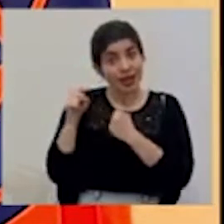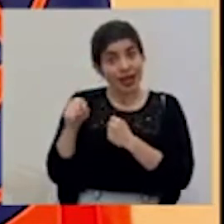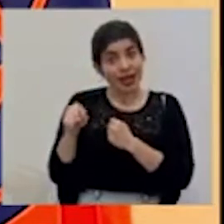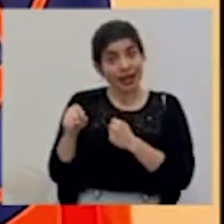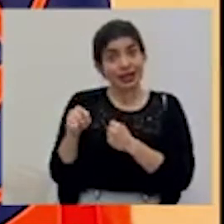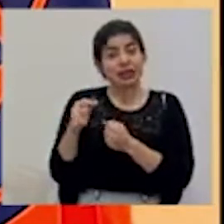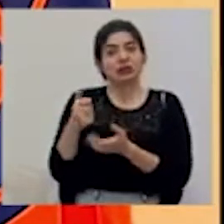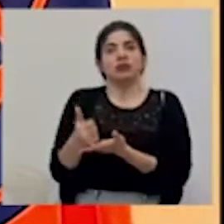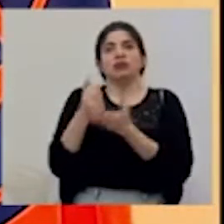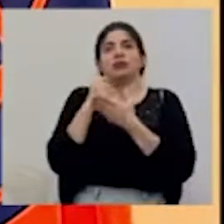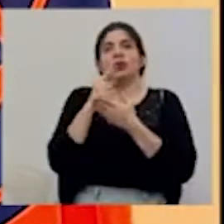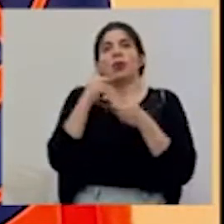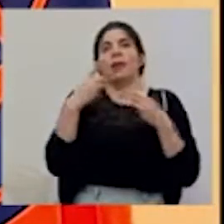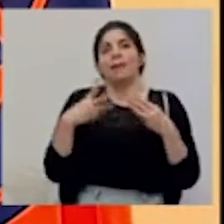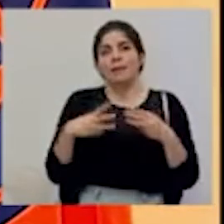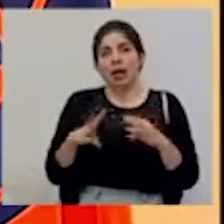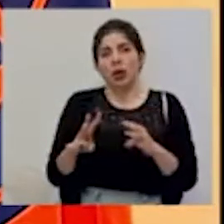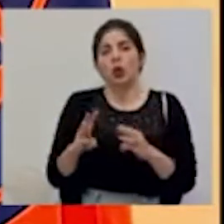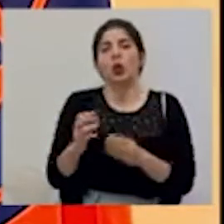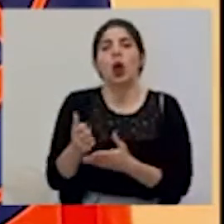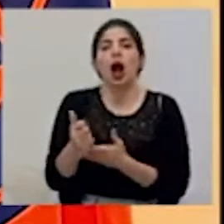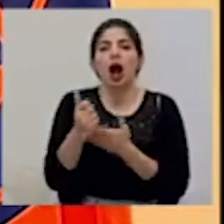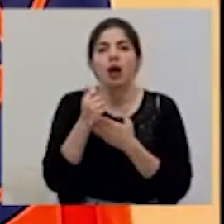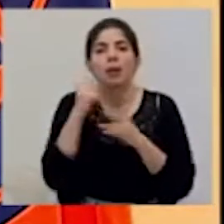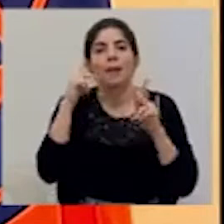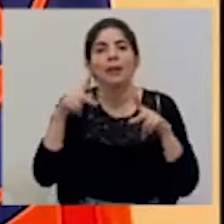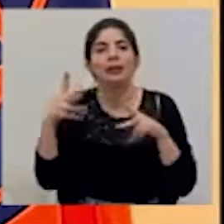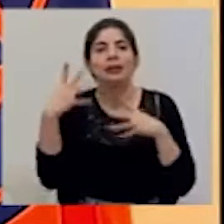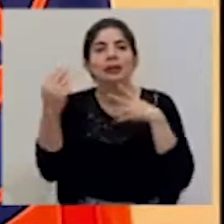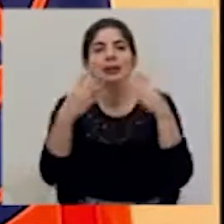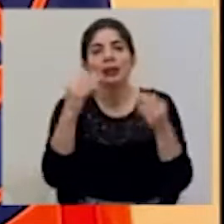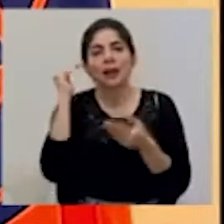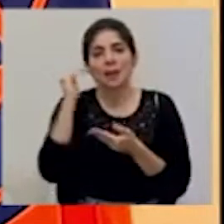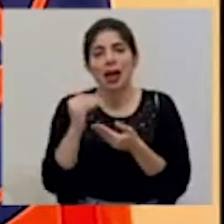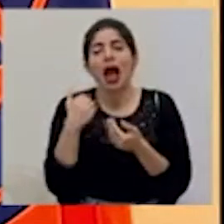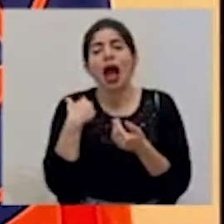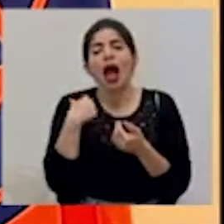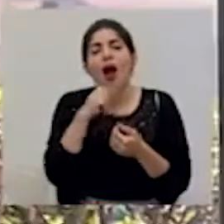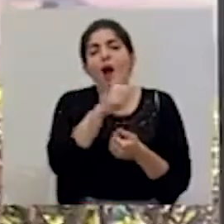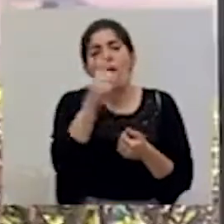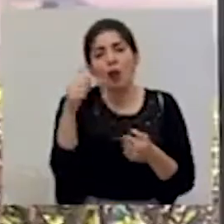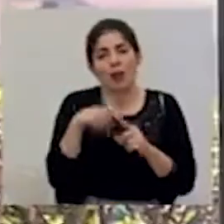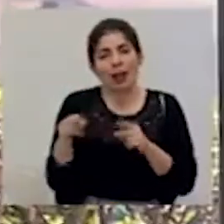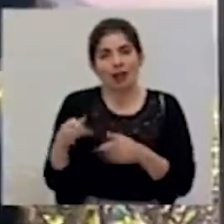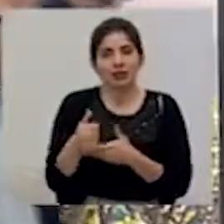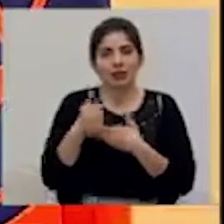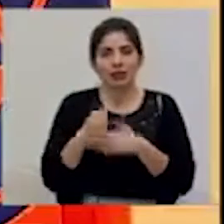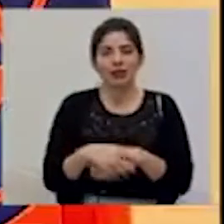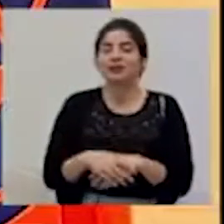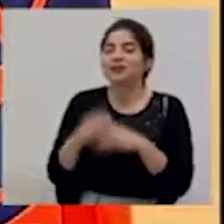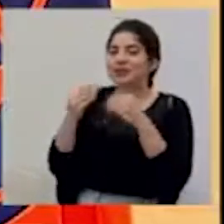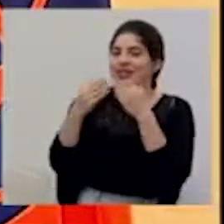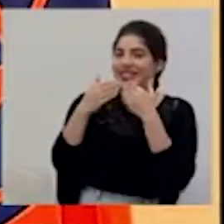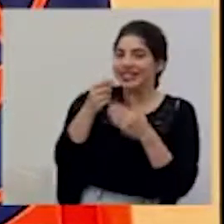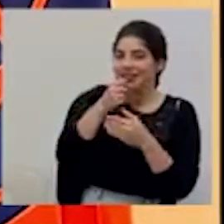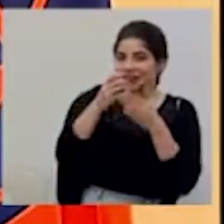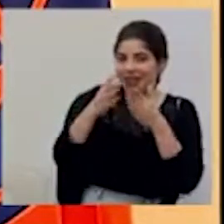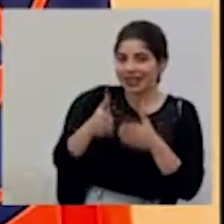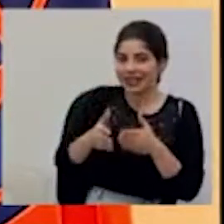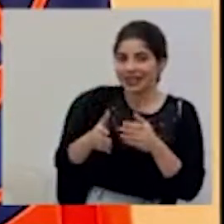un mecanismo que nos permite reducir movilidad, entre muchos otros mecanismos. Bien, muchísimas gracias, colega.